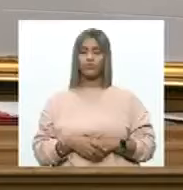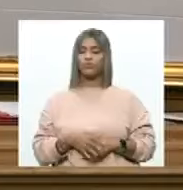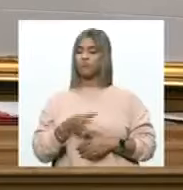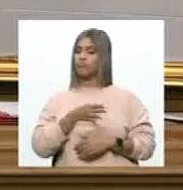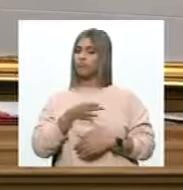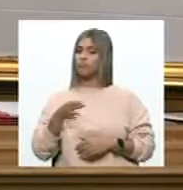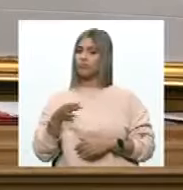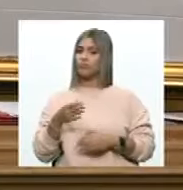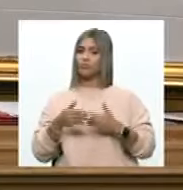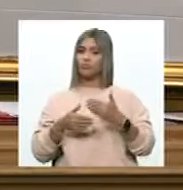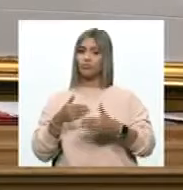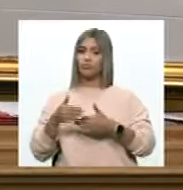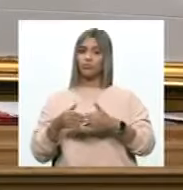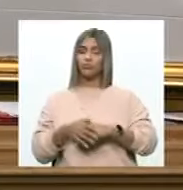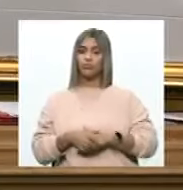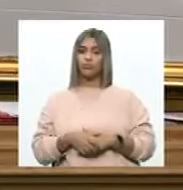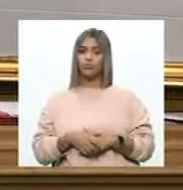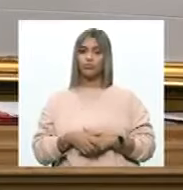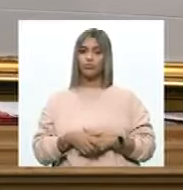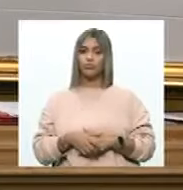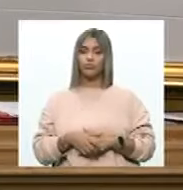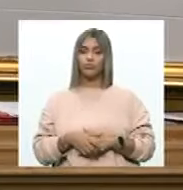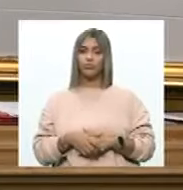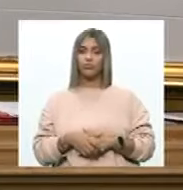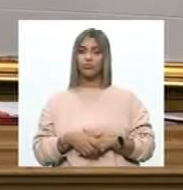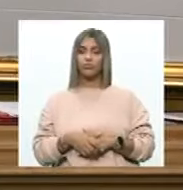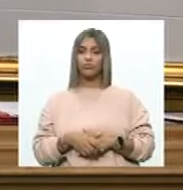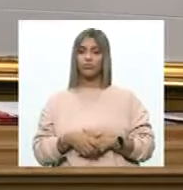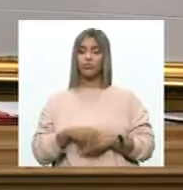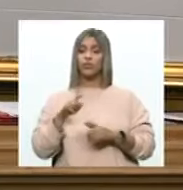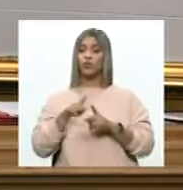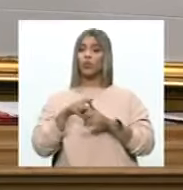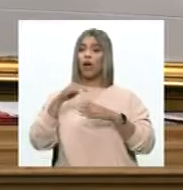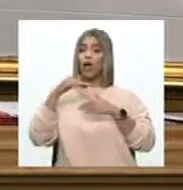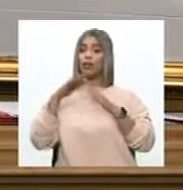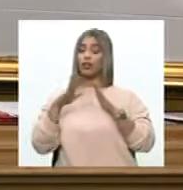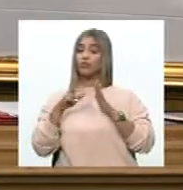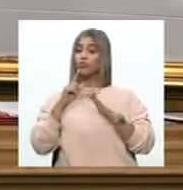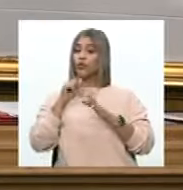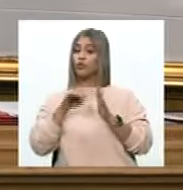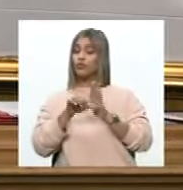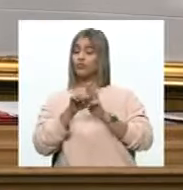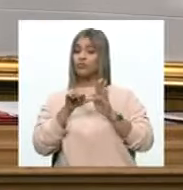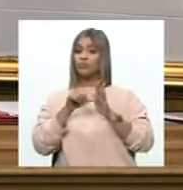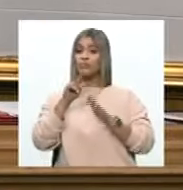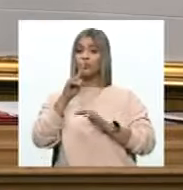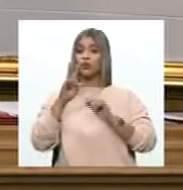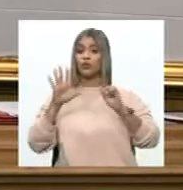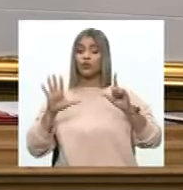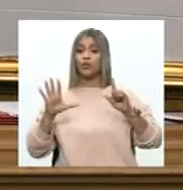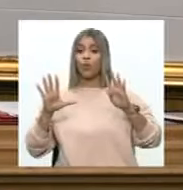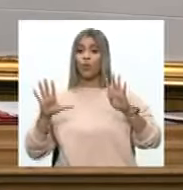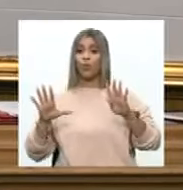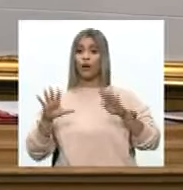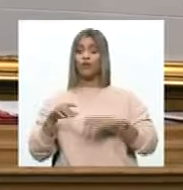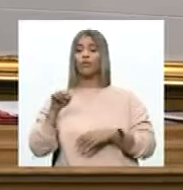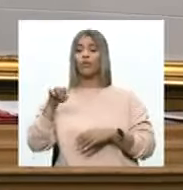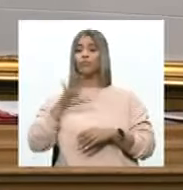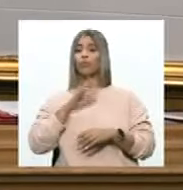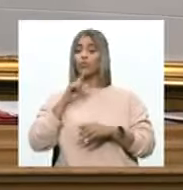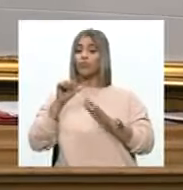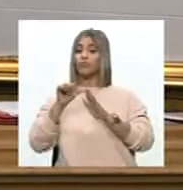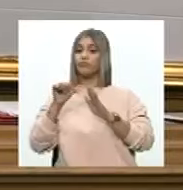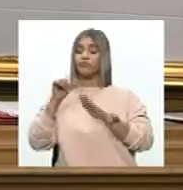Perfecto. En consecuencia, para atender lo establecido en el artículo 279 de la Constitución de la